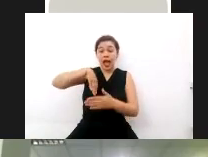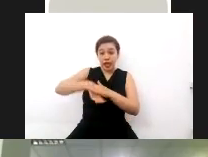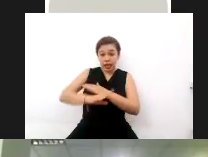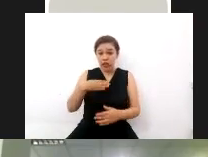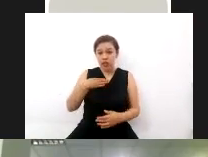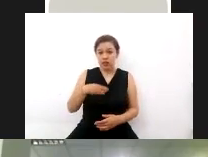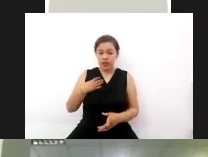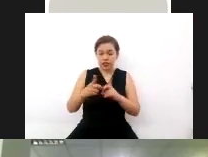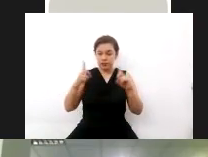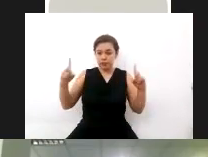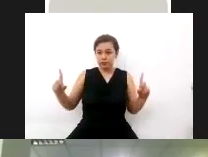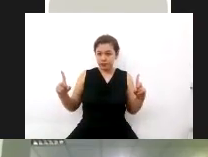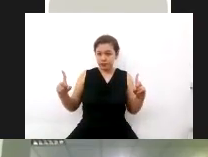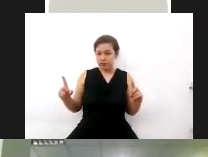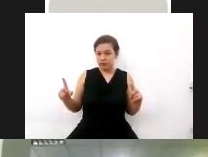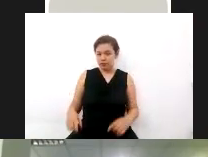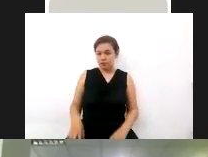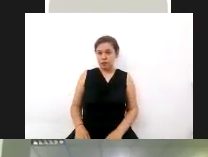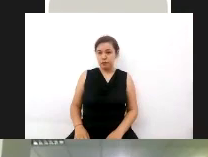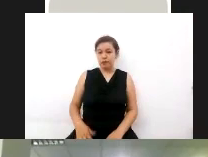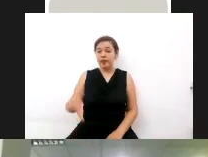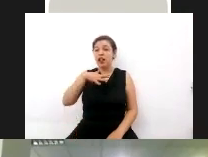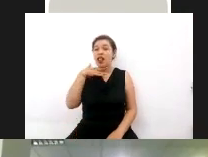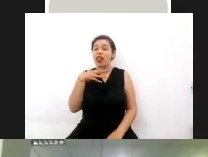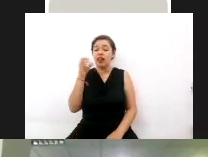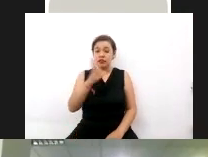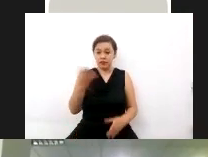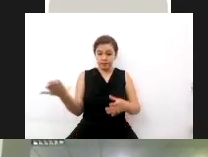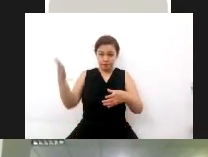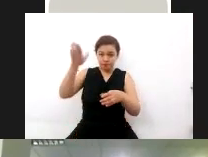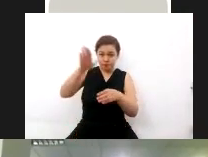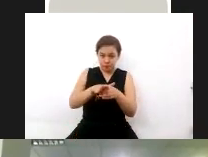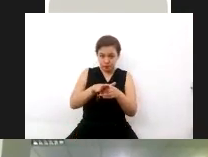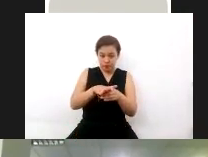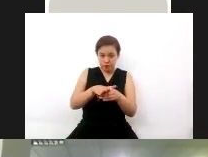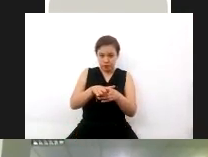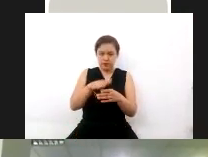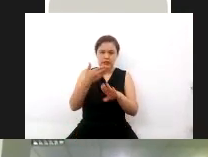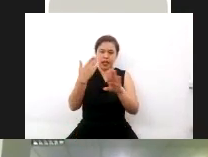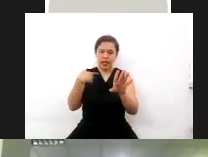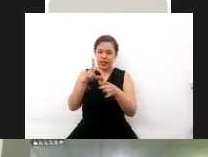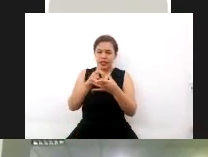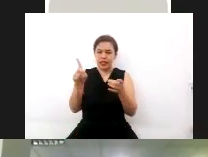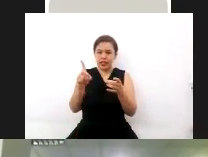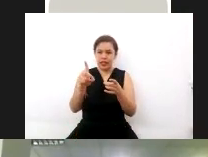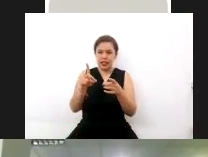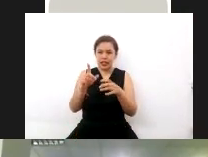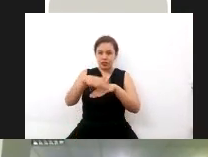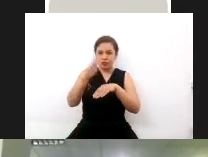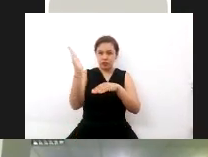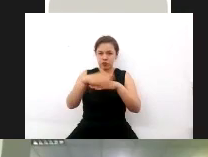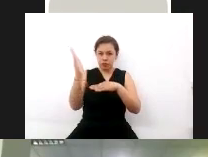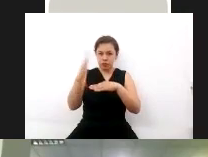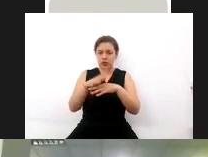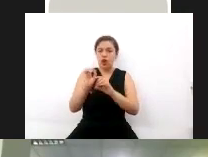sana distancia. Que los botes de basura tengan tapa, como les mencioné, tapa oscilante, tapa de accionamiento de